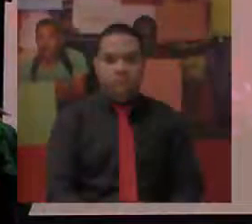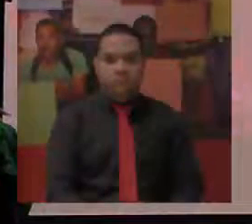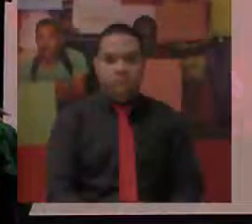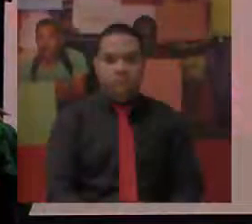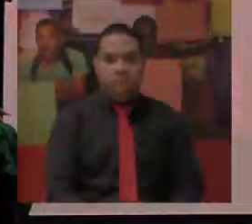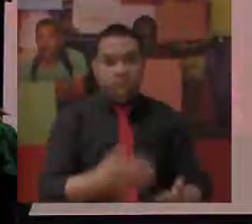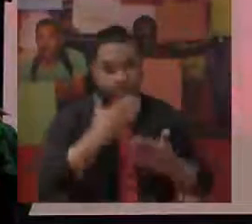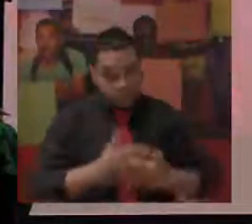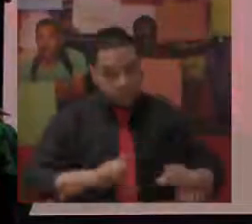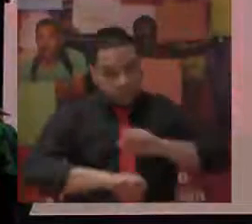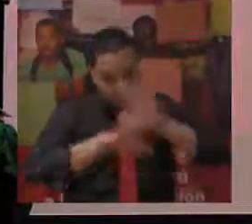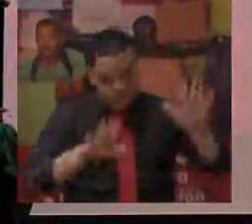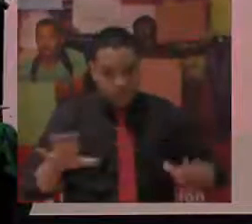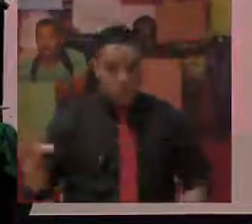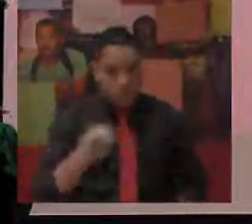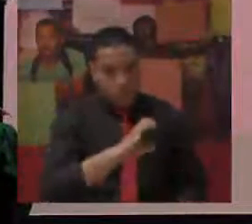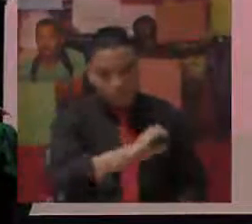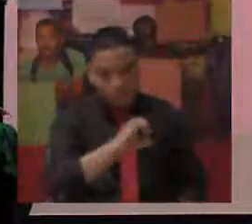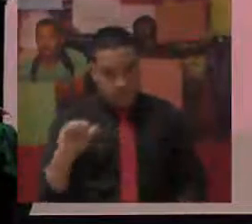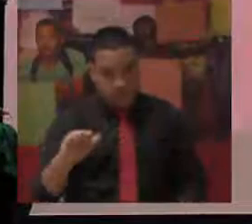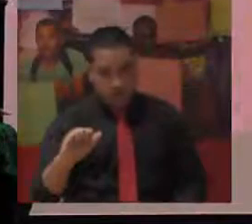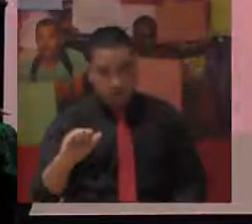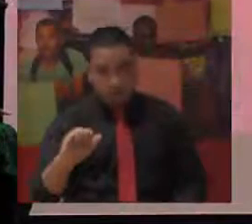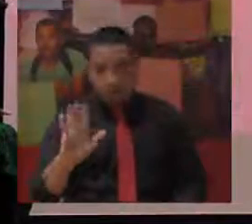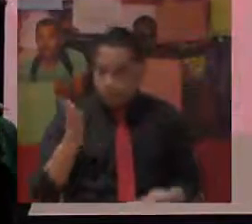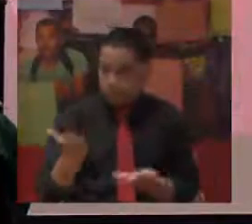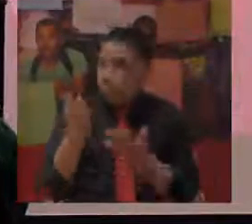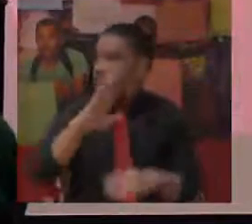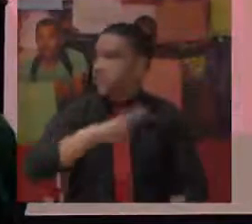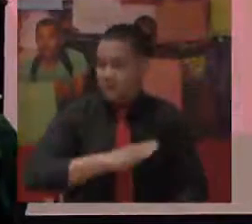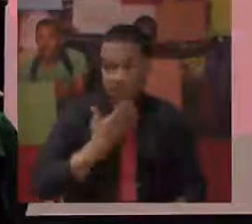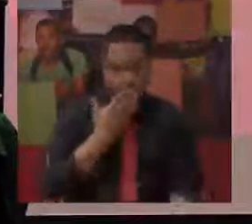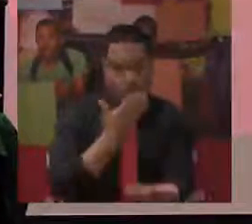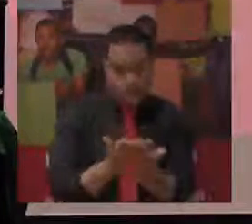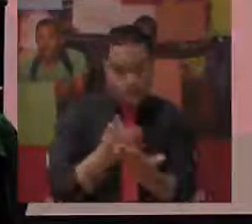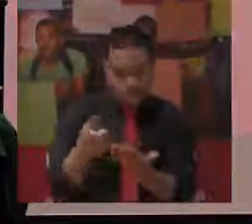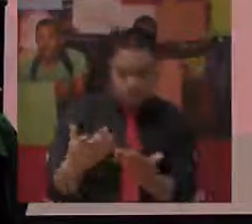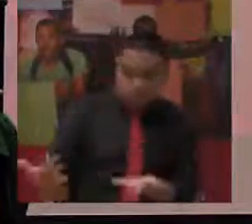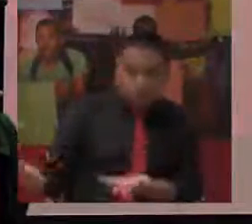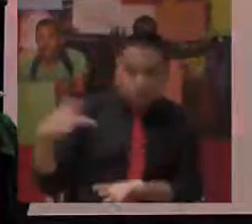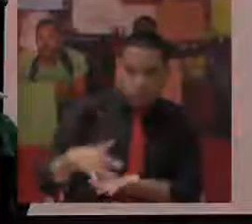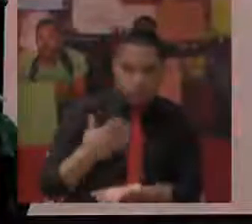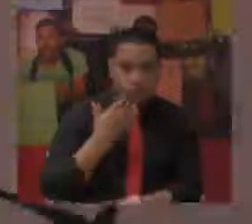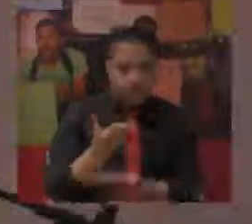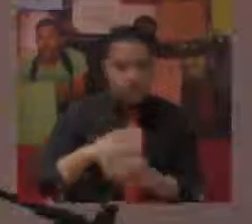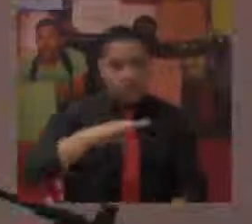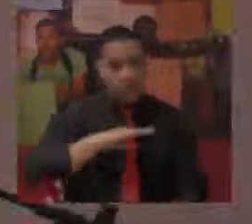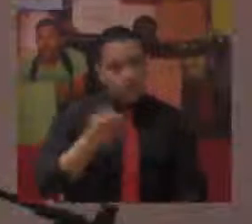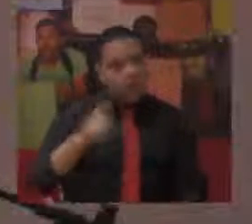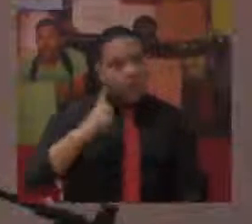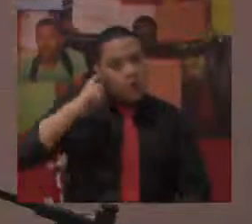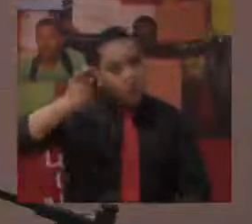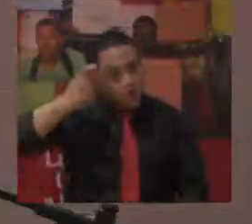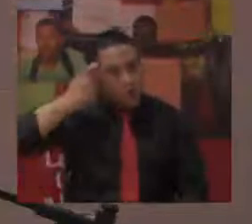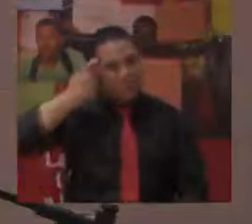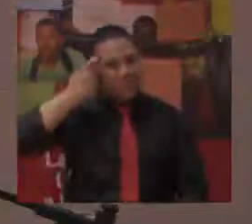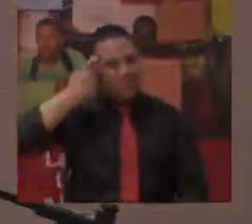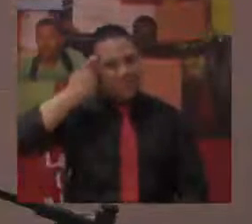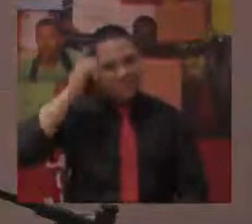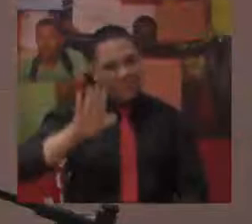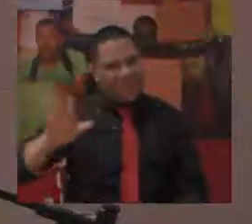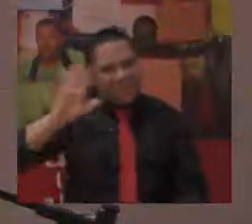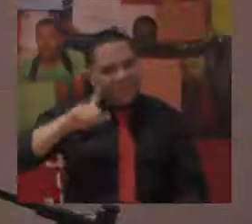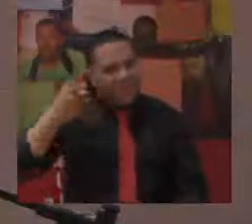Bueno, buenos días a todos y a todas. Señor alcalde, muchas gracias por acompañarnos, a la gobernación, a las